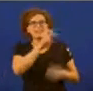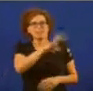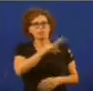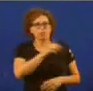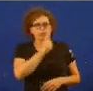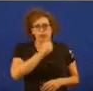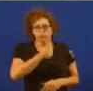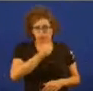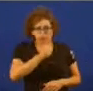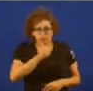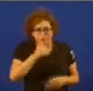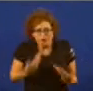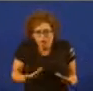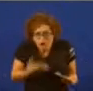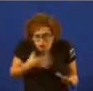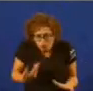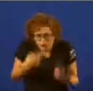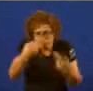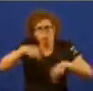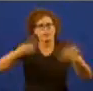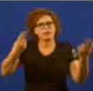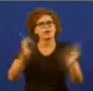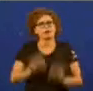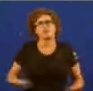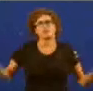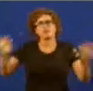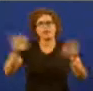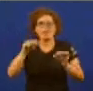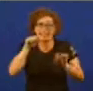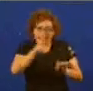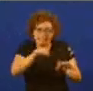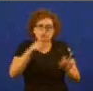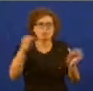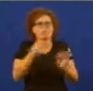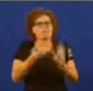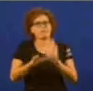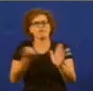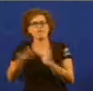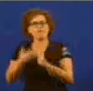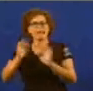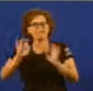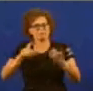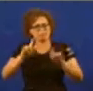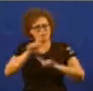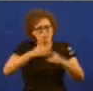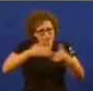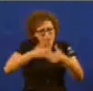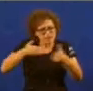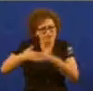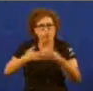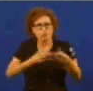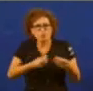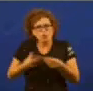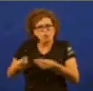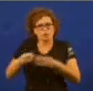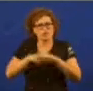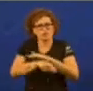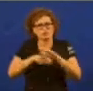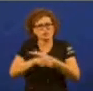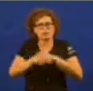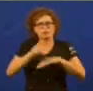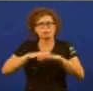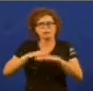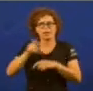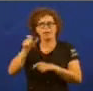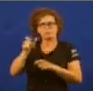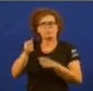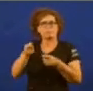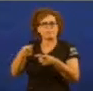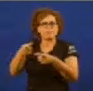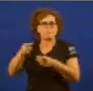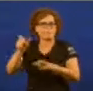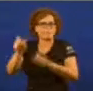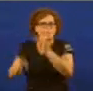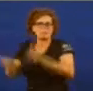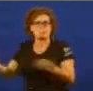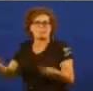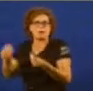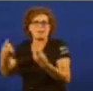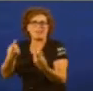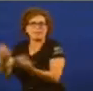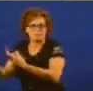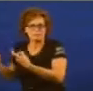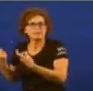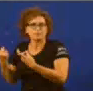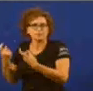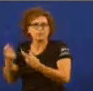reconhecer que non existe esa en soñación non aclevan oitenta anos non desa España non é grande e libre sino